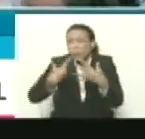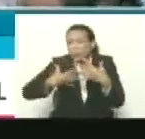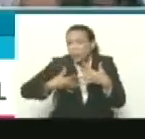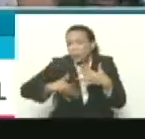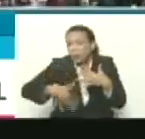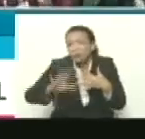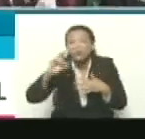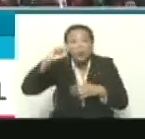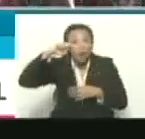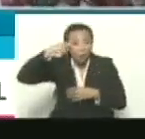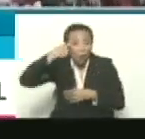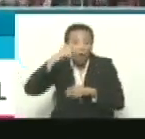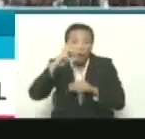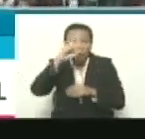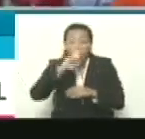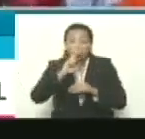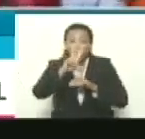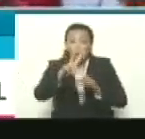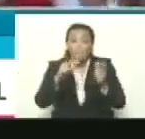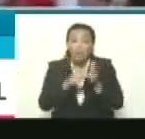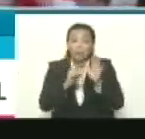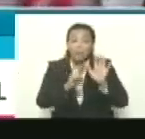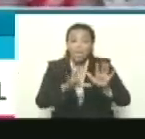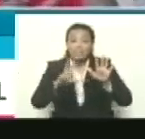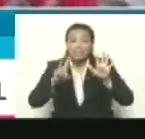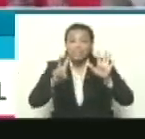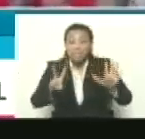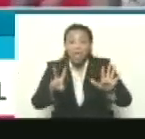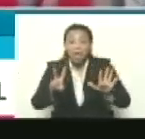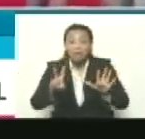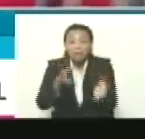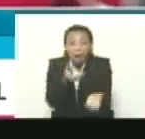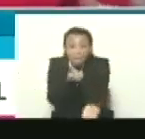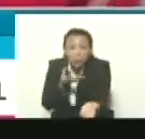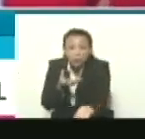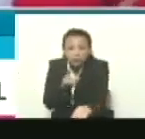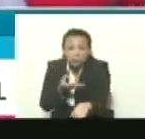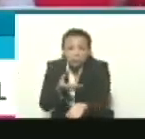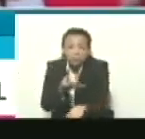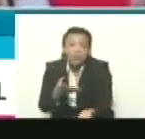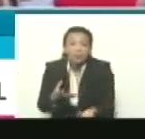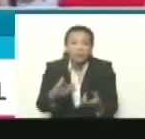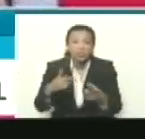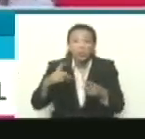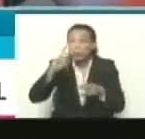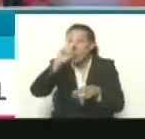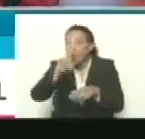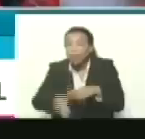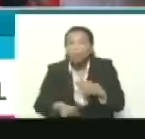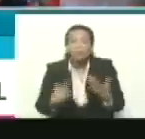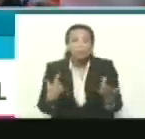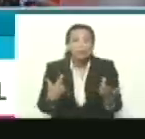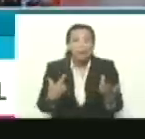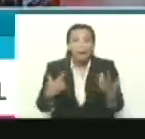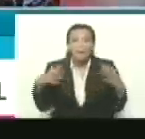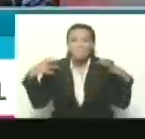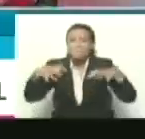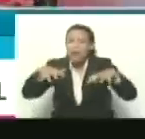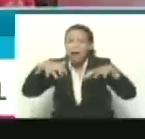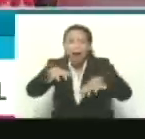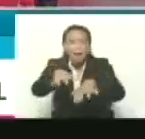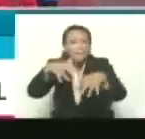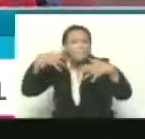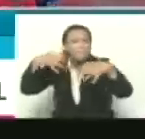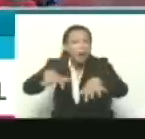Yo recuerdo el 2017, en plenas Guarimbas, aquí habían dos marchas diarias de todos los sectores del pueblo que se